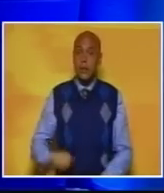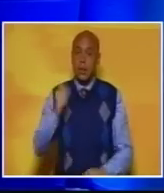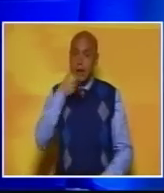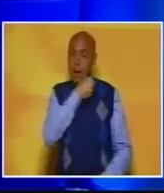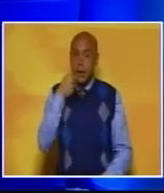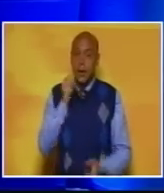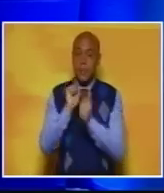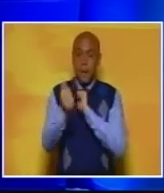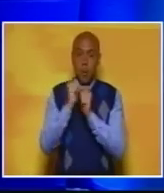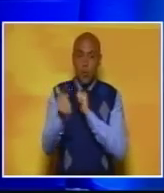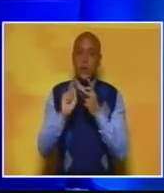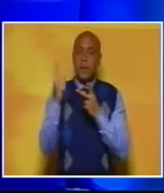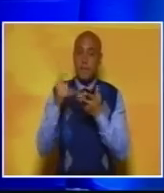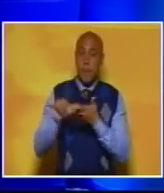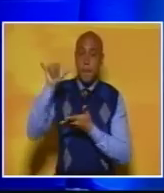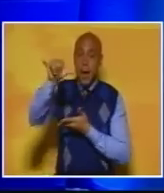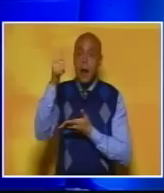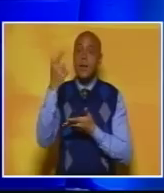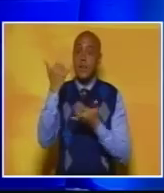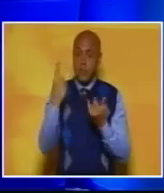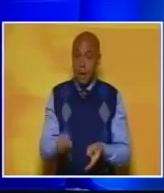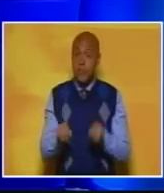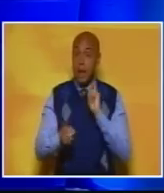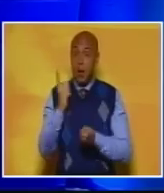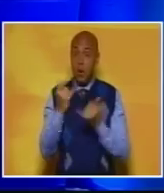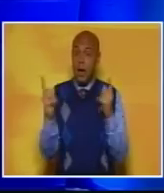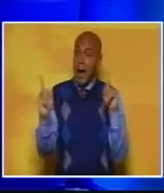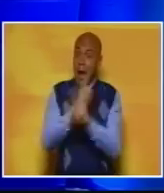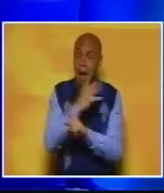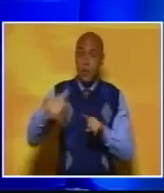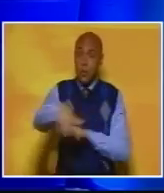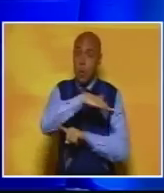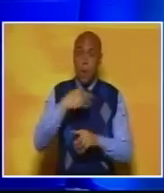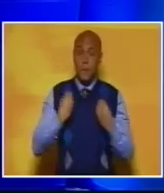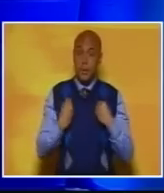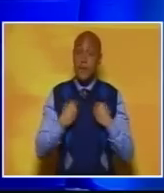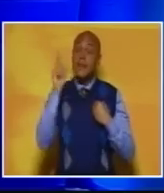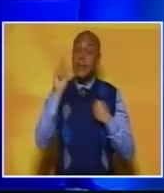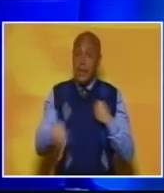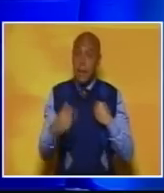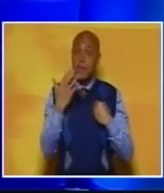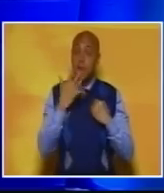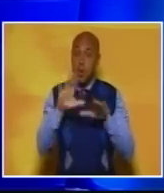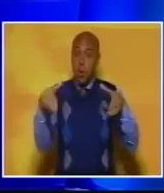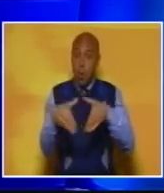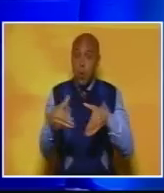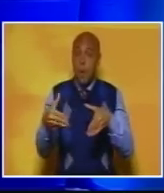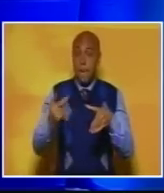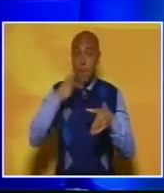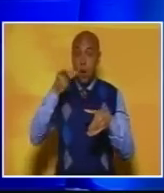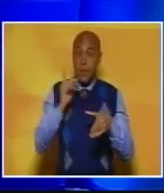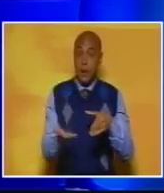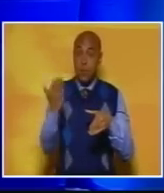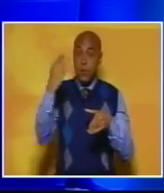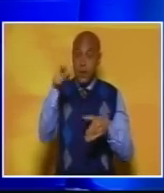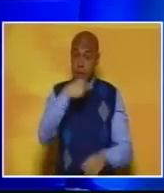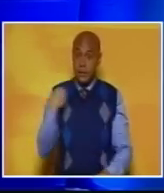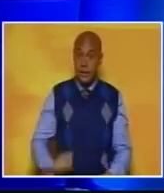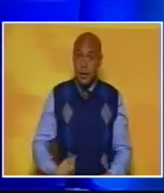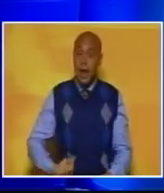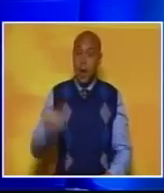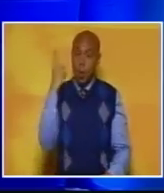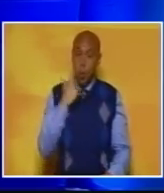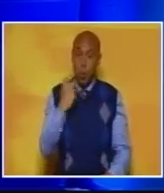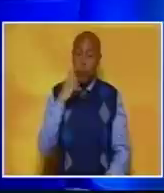eventos deportivos, viajes y ha cambiado drásticamente la rutina de sus habitantes. Incluso la reunión política más importante de China, que